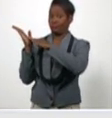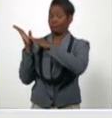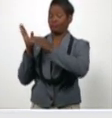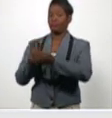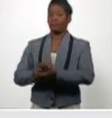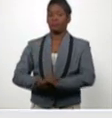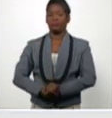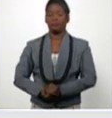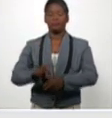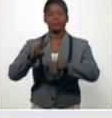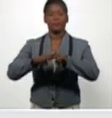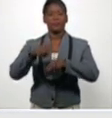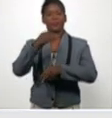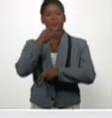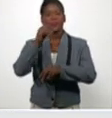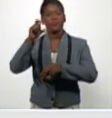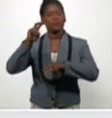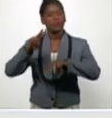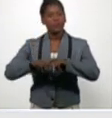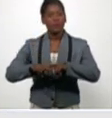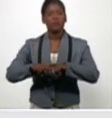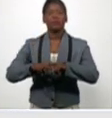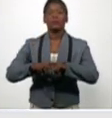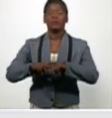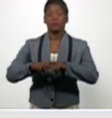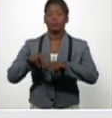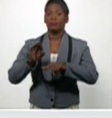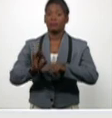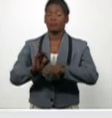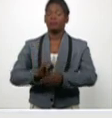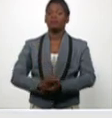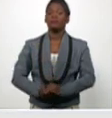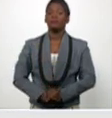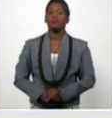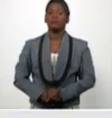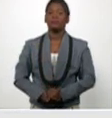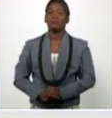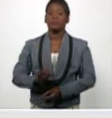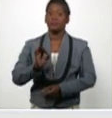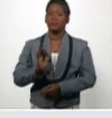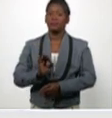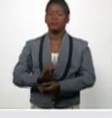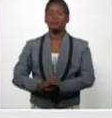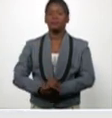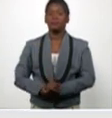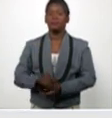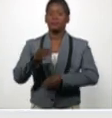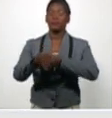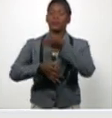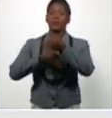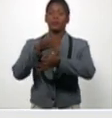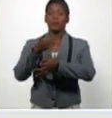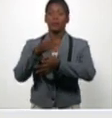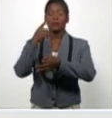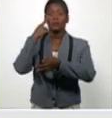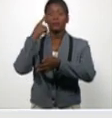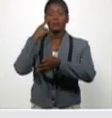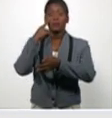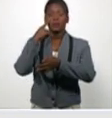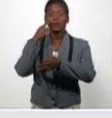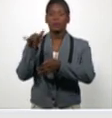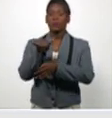Vieja y Centro Habana, como decíamos al inicio, con una gran complejidad, las tasas más altas de Cuba como